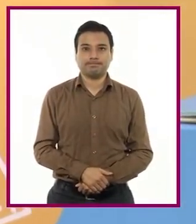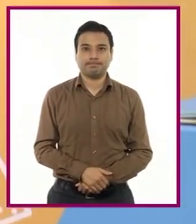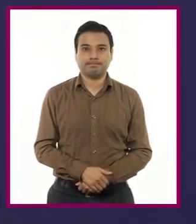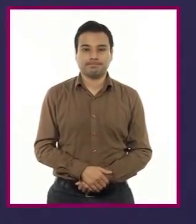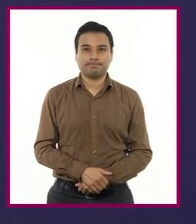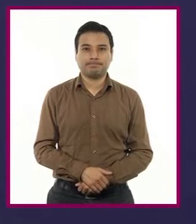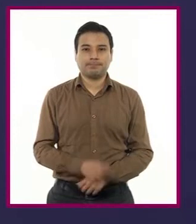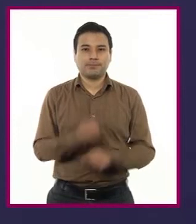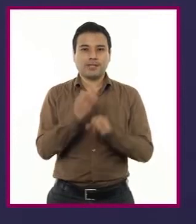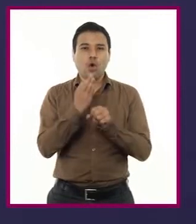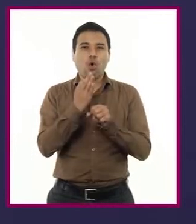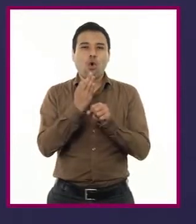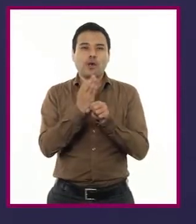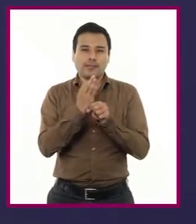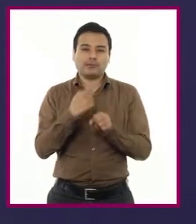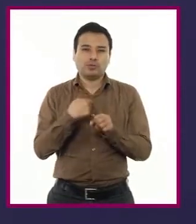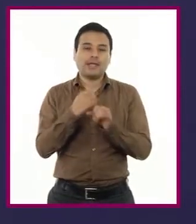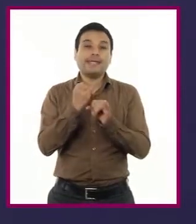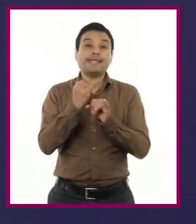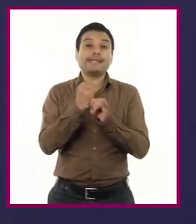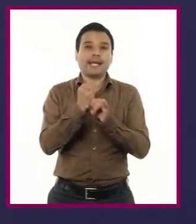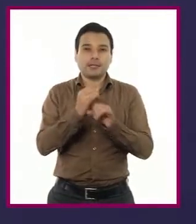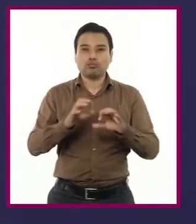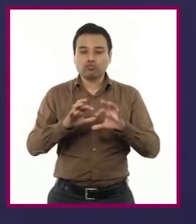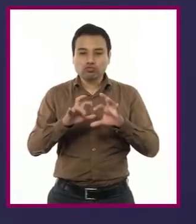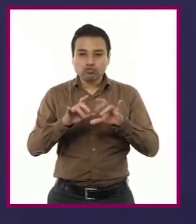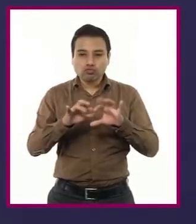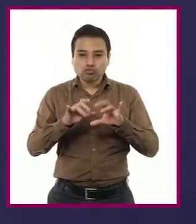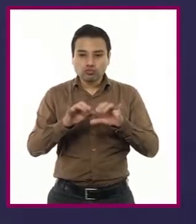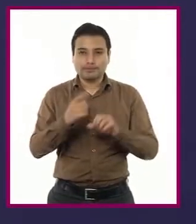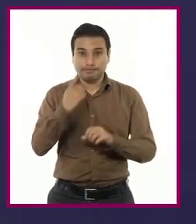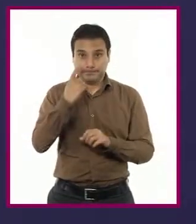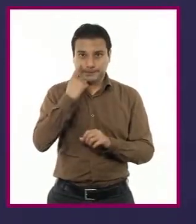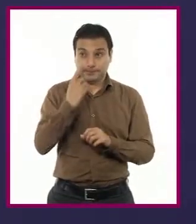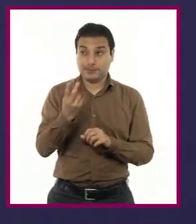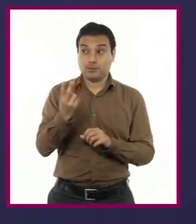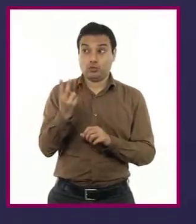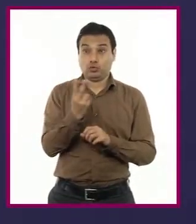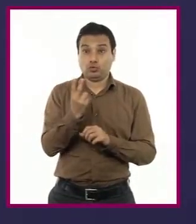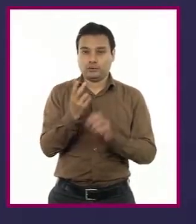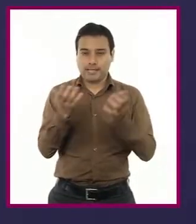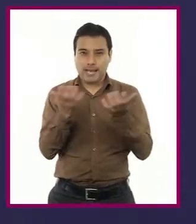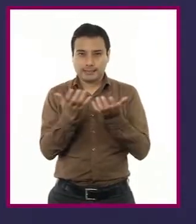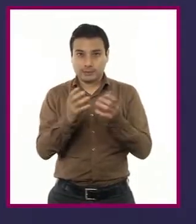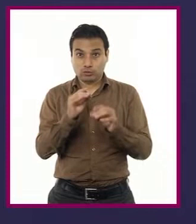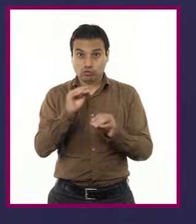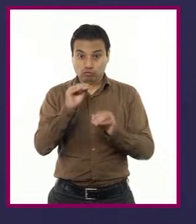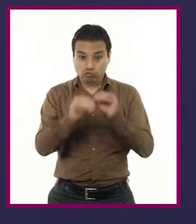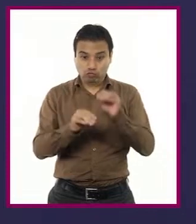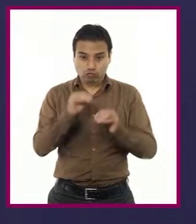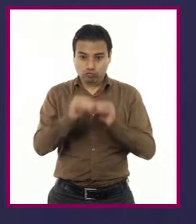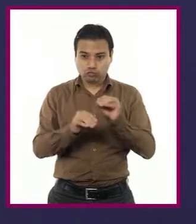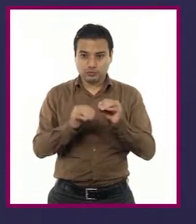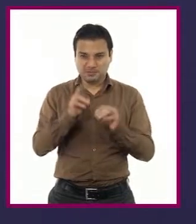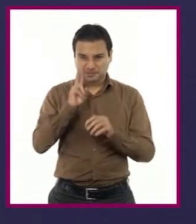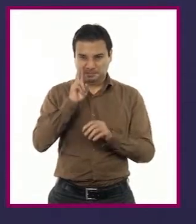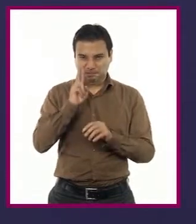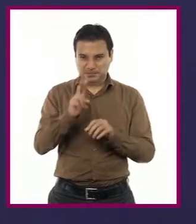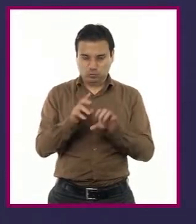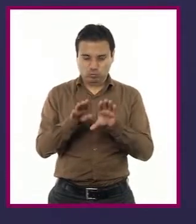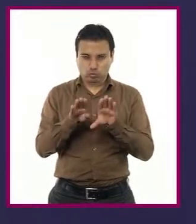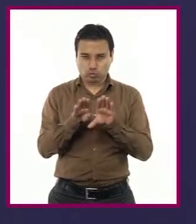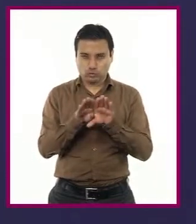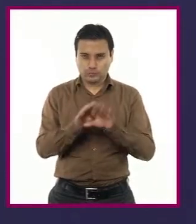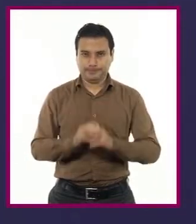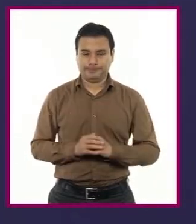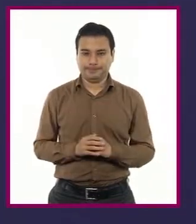digital. La imagen muestra los triángulos que trazamos la maestra Irina y yo. En esta ocasión, en lugar de sobreponer